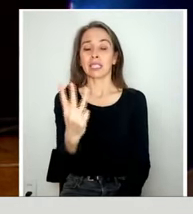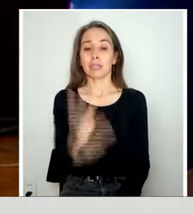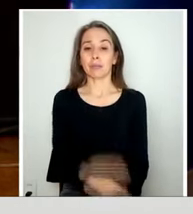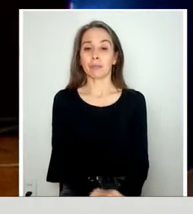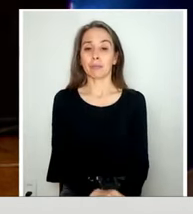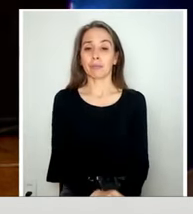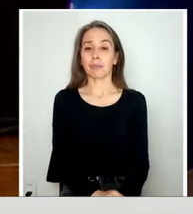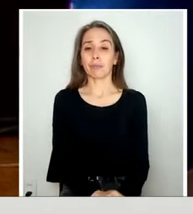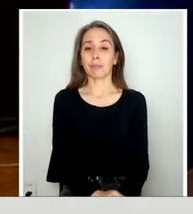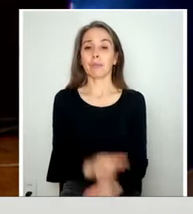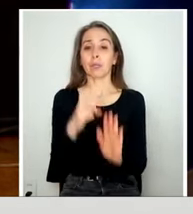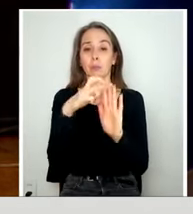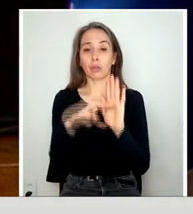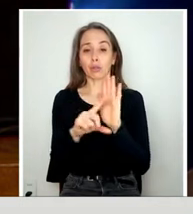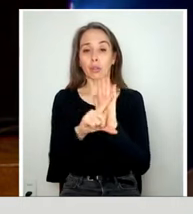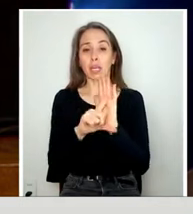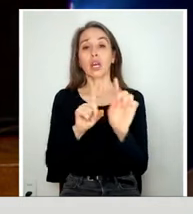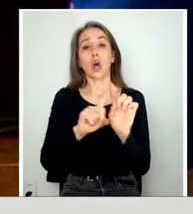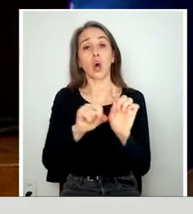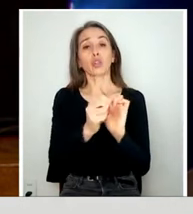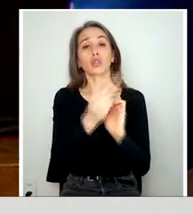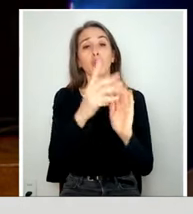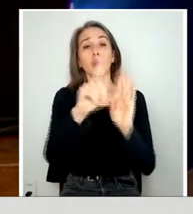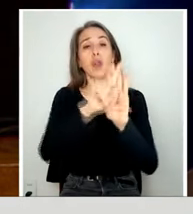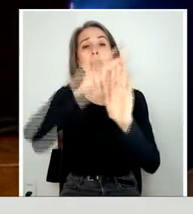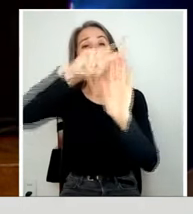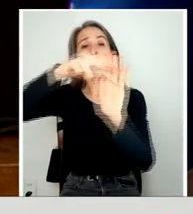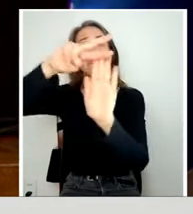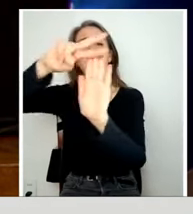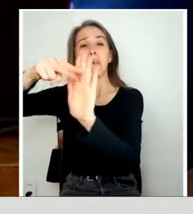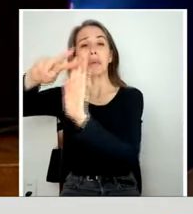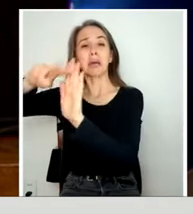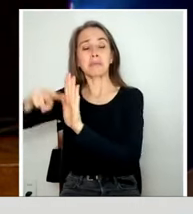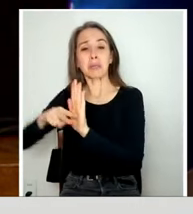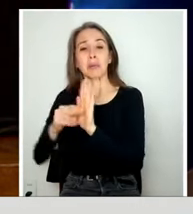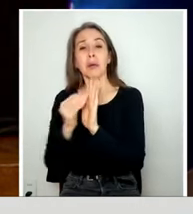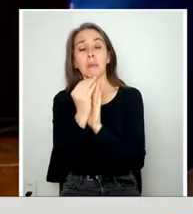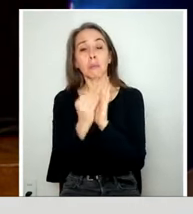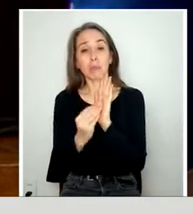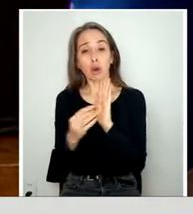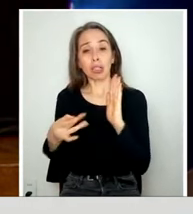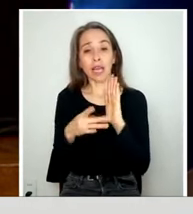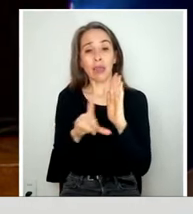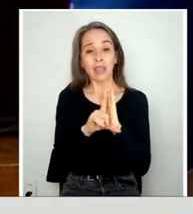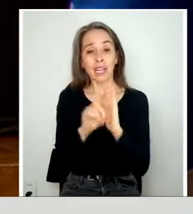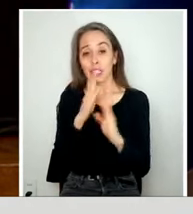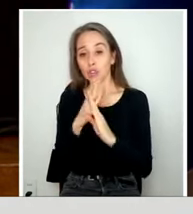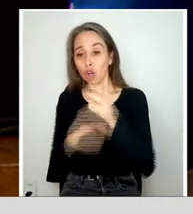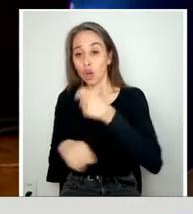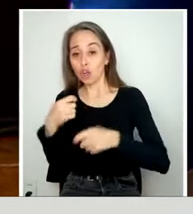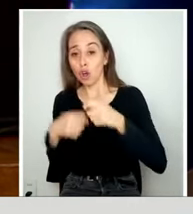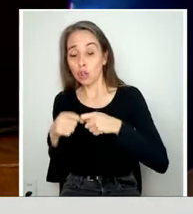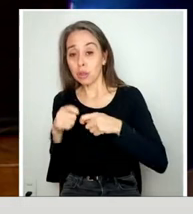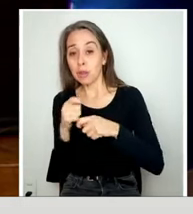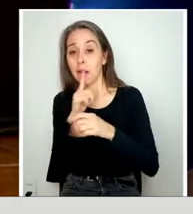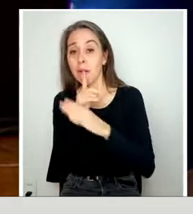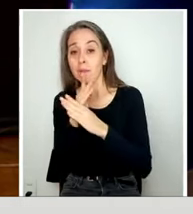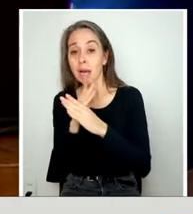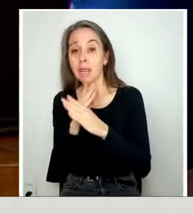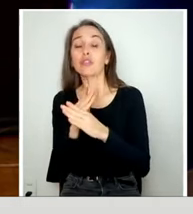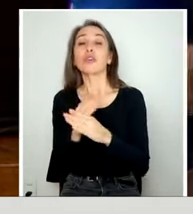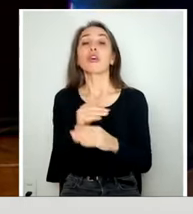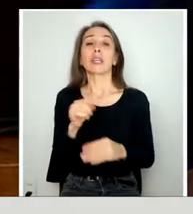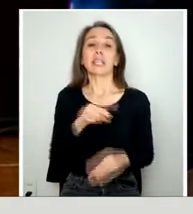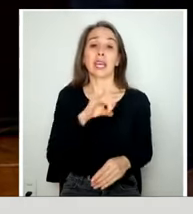el que modifica diversos cuerpos legales con el objeto de incluir en el delito de contrabando el ingreso o extracción de dinero del territorio